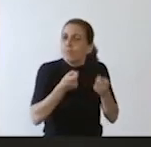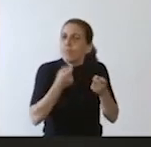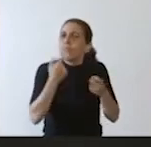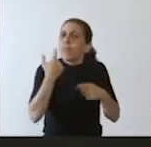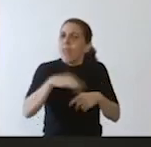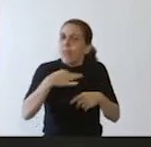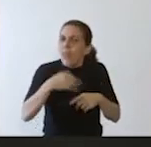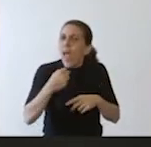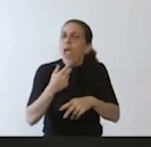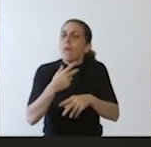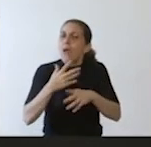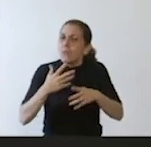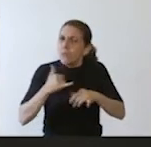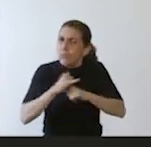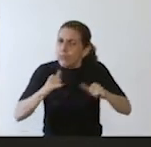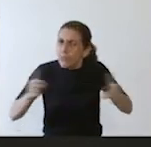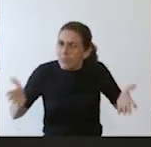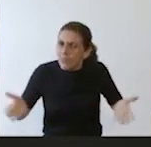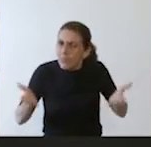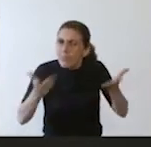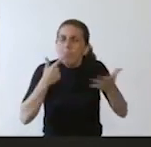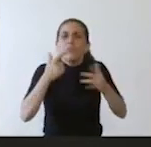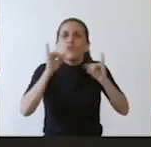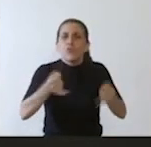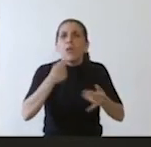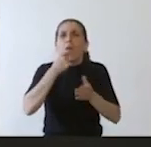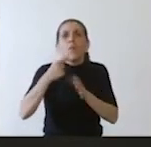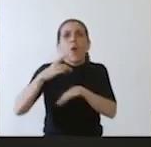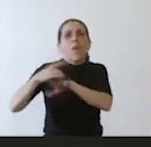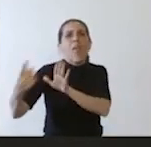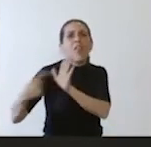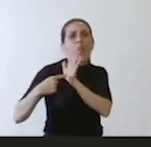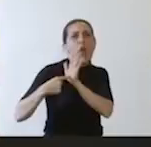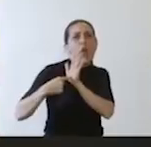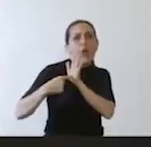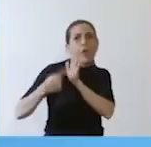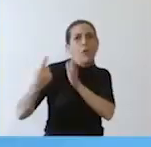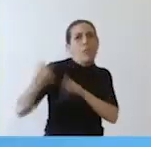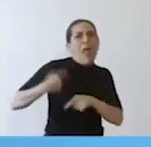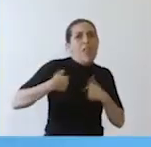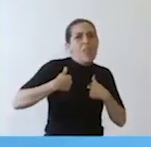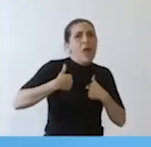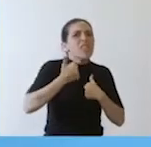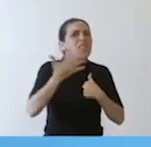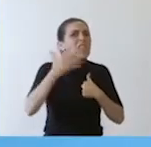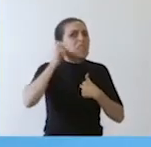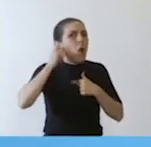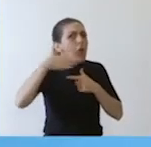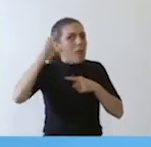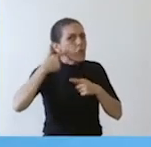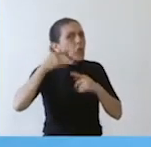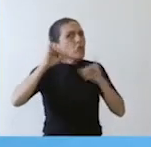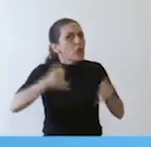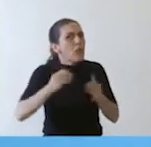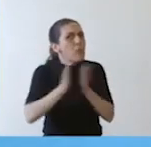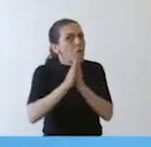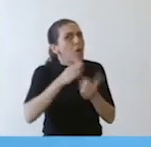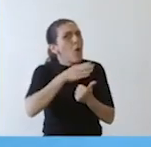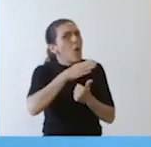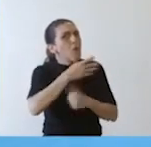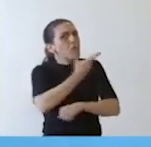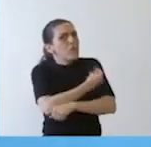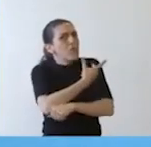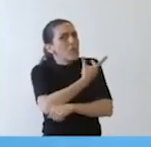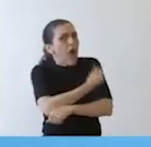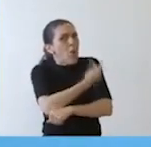antigripal de las personas que lo tienen indicado, en este caso concreto las personas mayores de 65 años, entre otros, porque eso nos va a evitar no